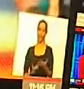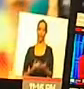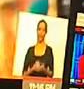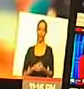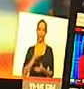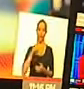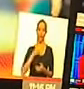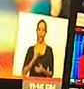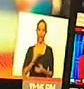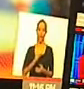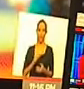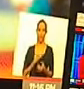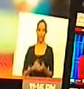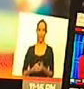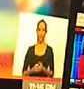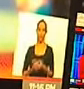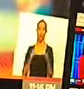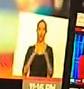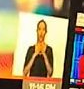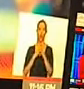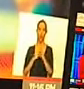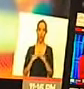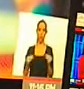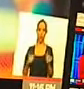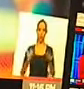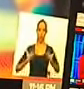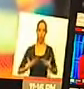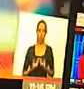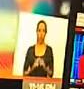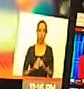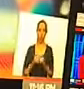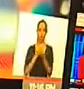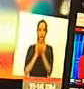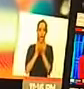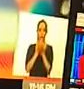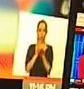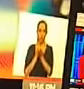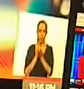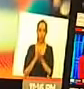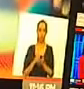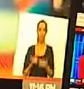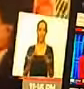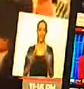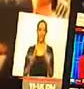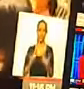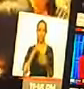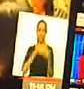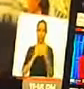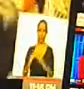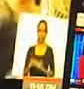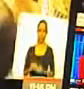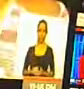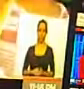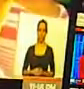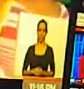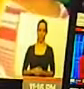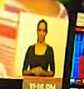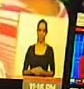Con todo este conjunto de servicios que le ha traído a nuestra comunidad.